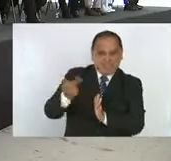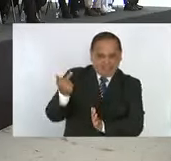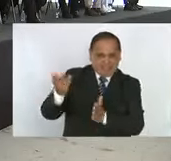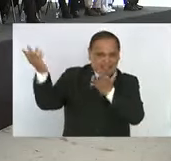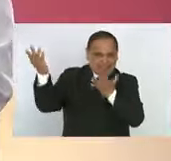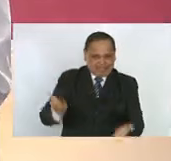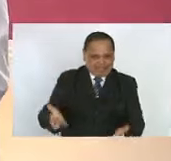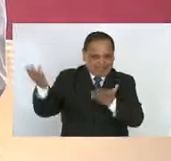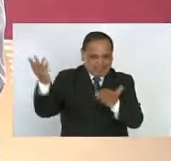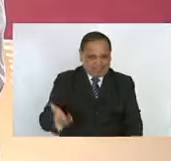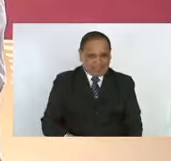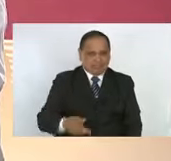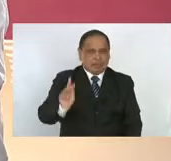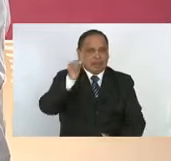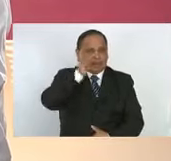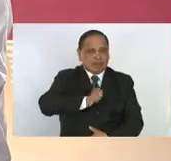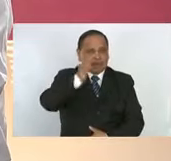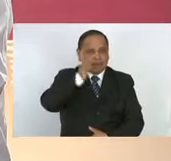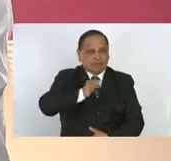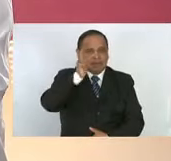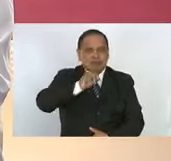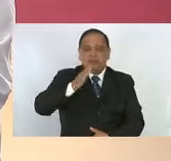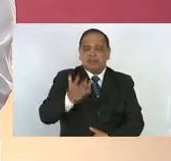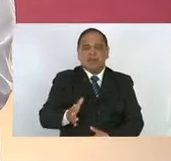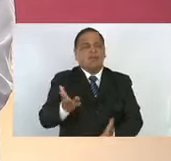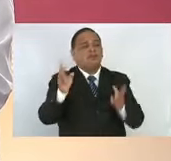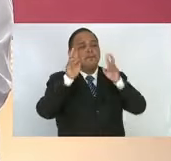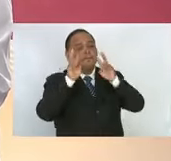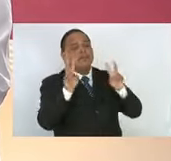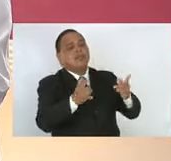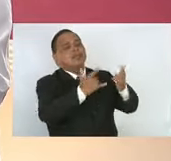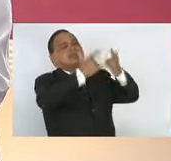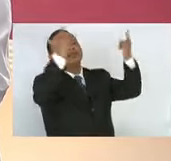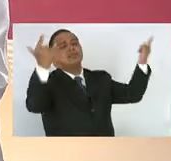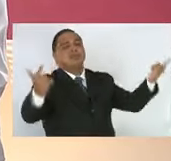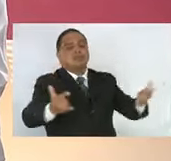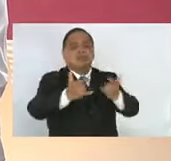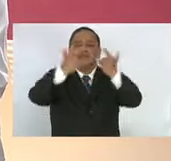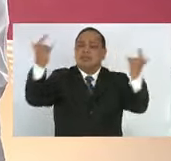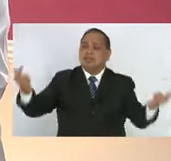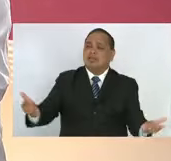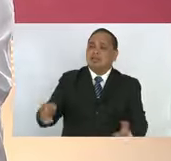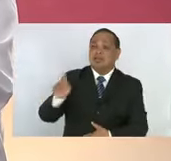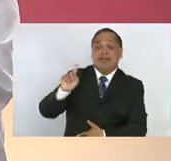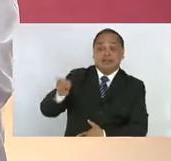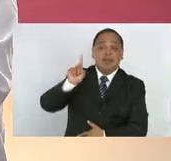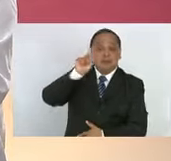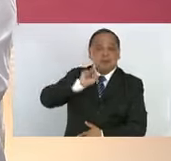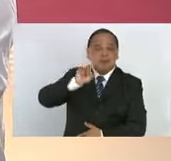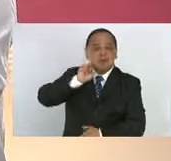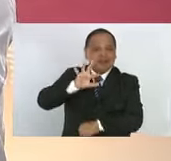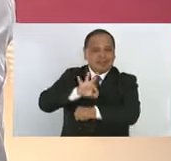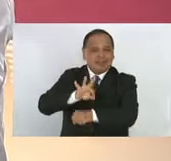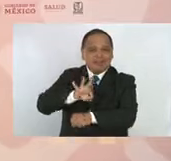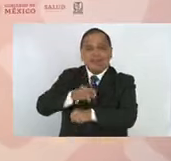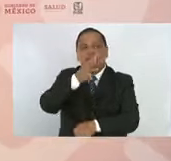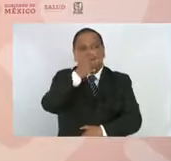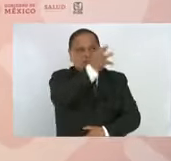nuestra brigada, siempre se reunía con ellos y escuchaba sus experiencias. Ella le contó y